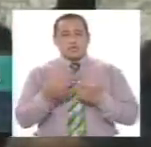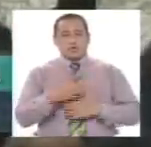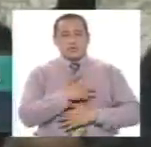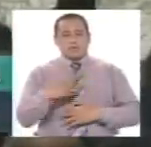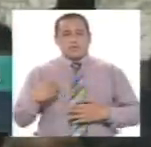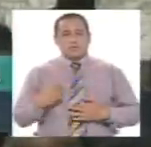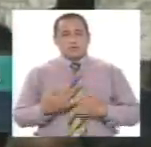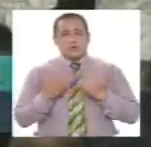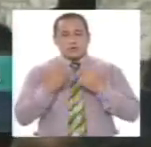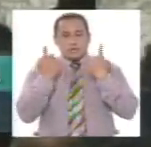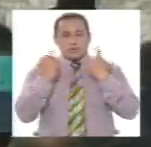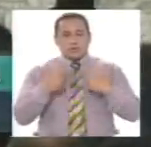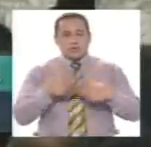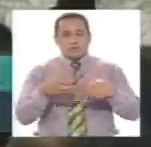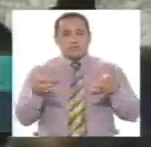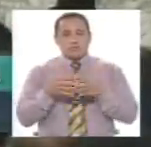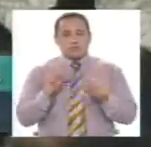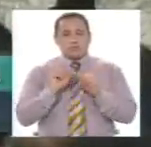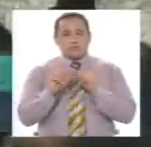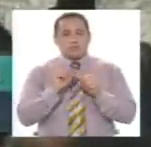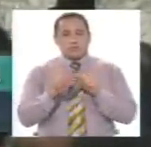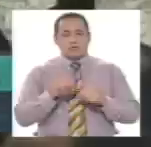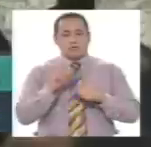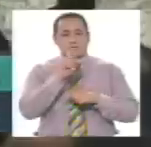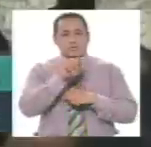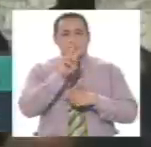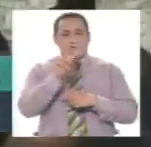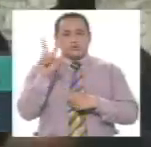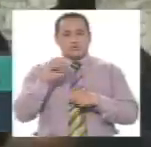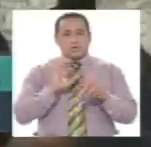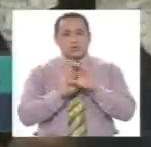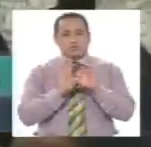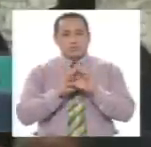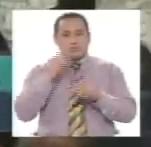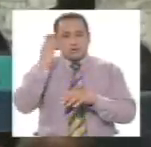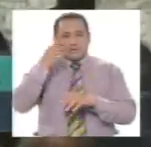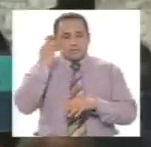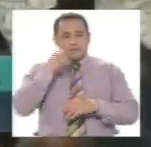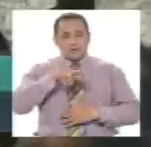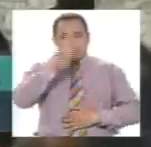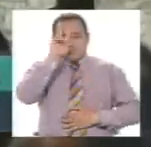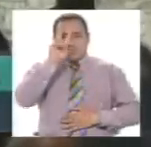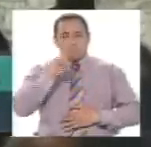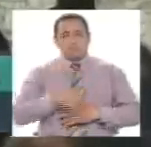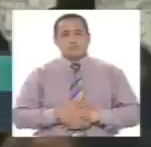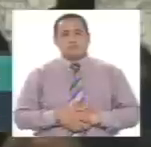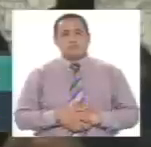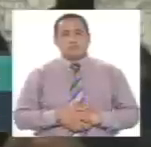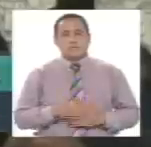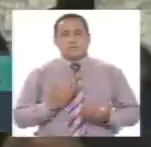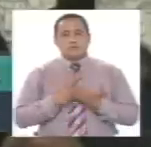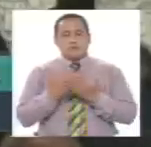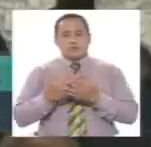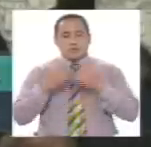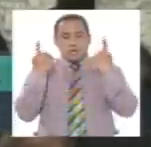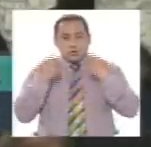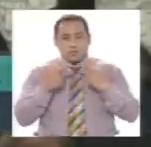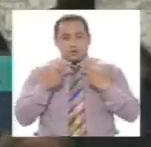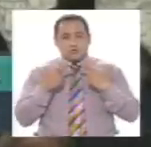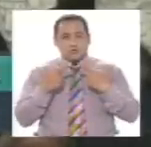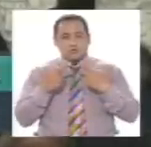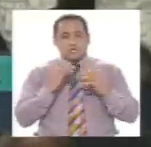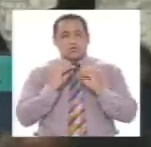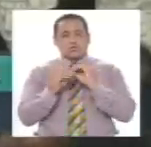Ministros, de conformidad con el artículo 122 de la Constitución Política del Perú, y estando a lo